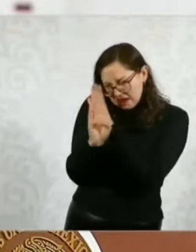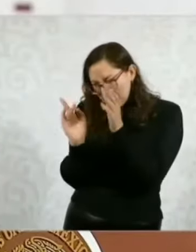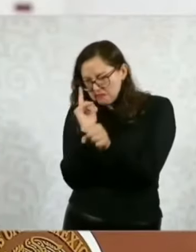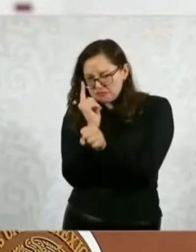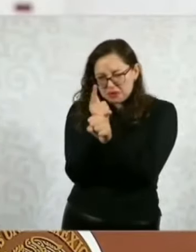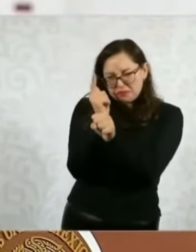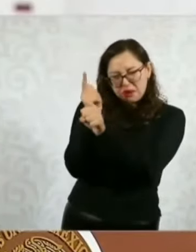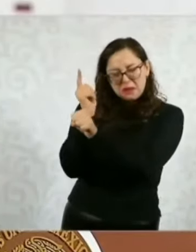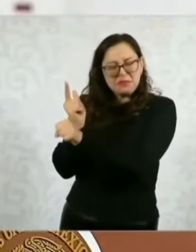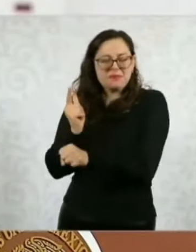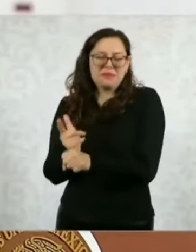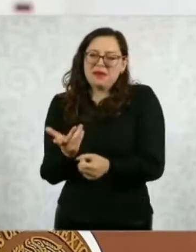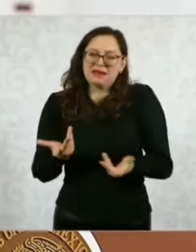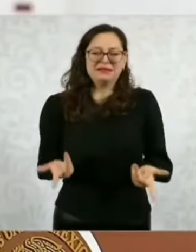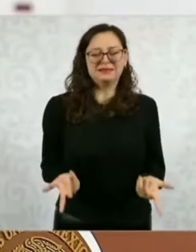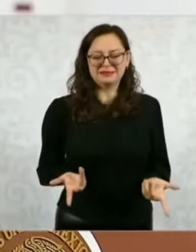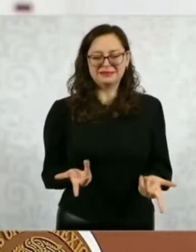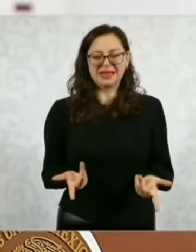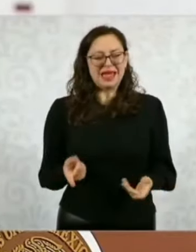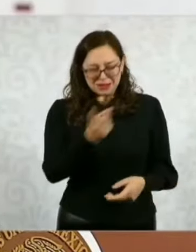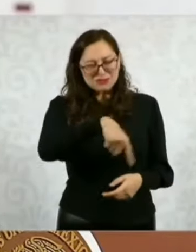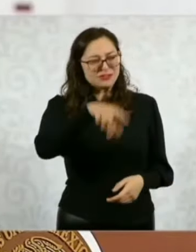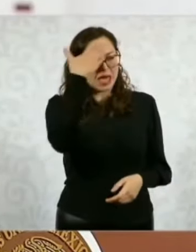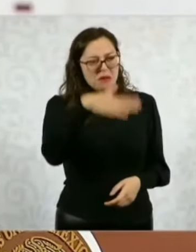por todas partes.